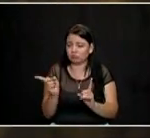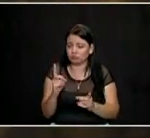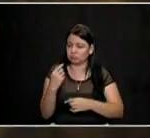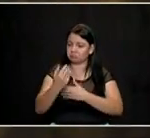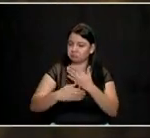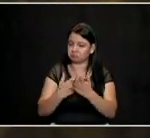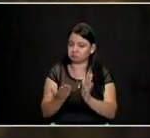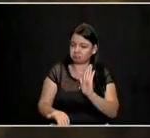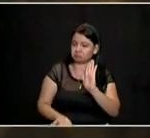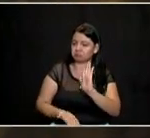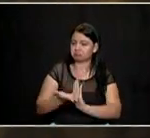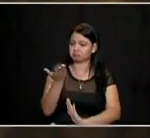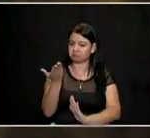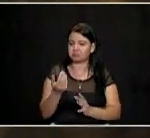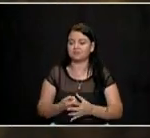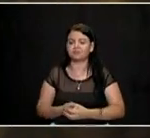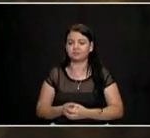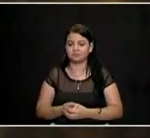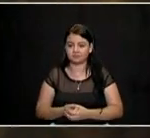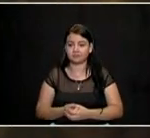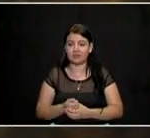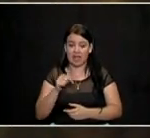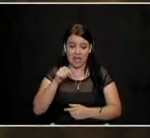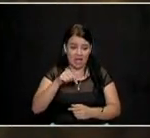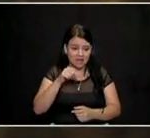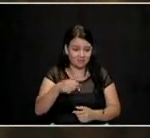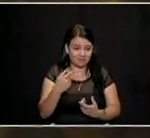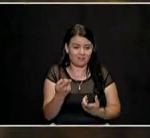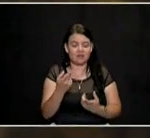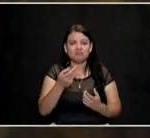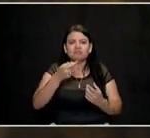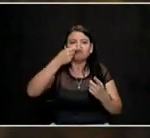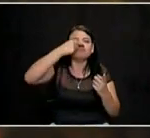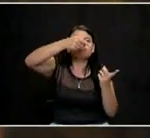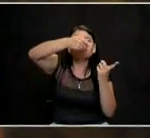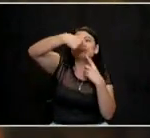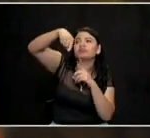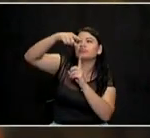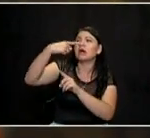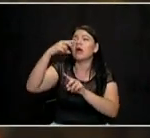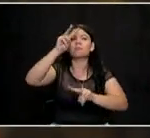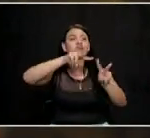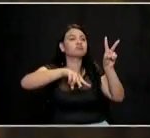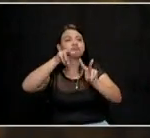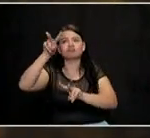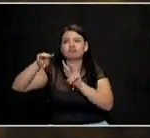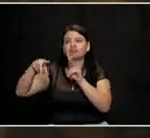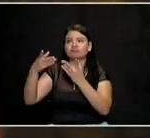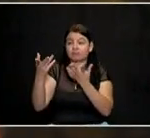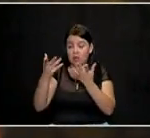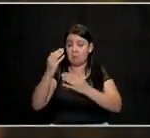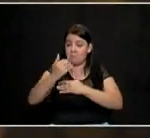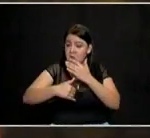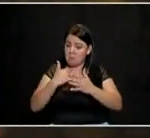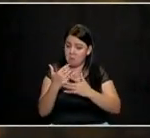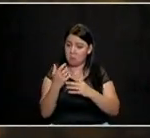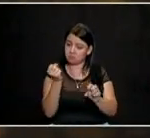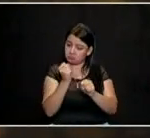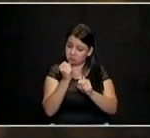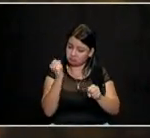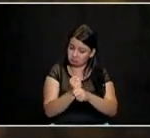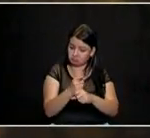el turismo en la ciudad de medellín desde el área comercial de negocios